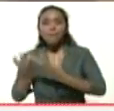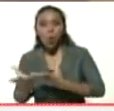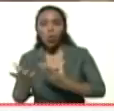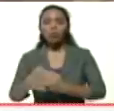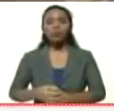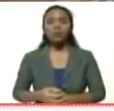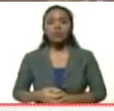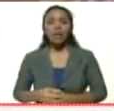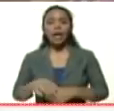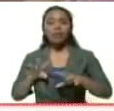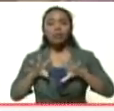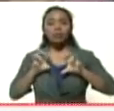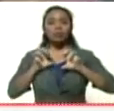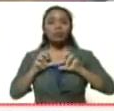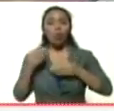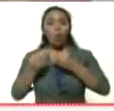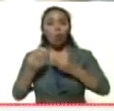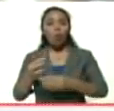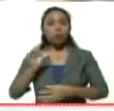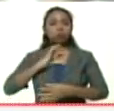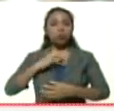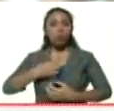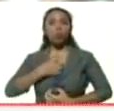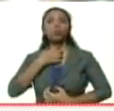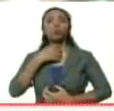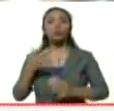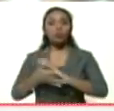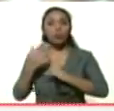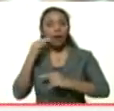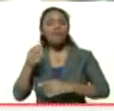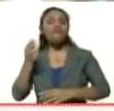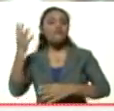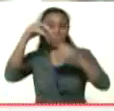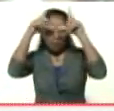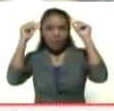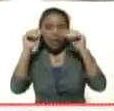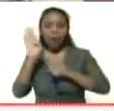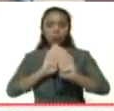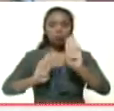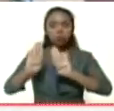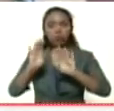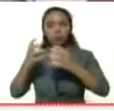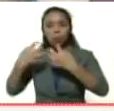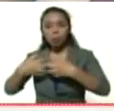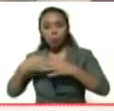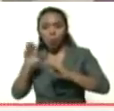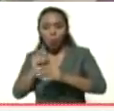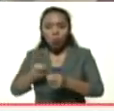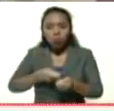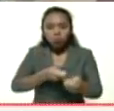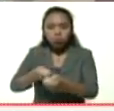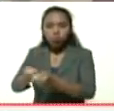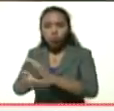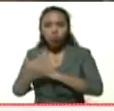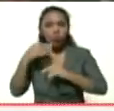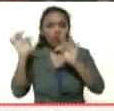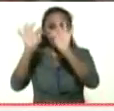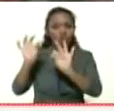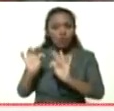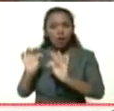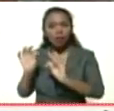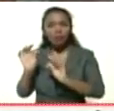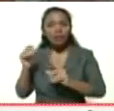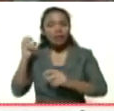en neumonología, expertos en enfermería y en normas biosanitarias y expertos en medicinas naturales y fórmulas